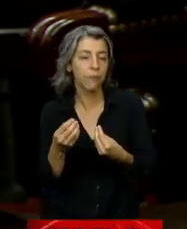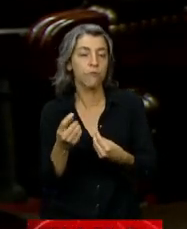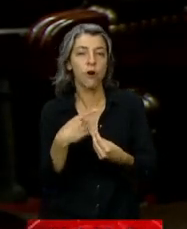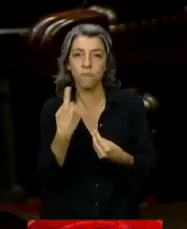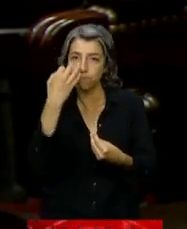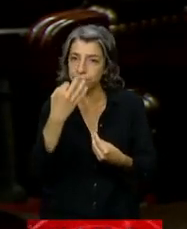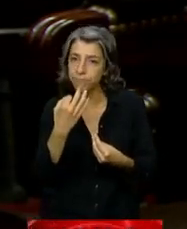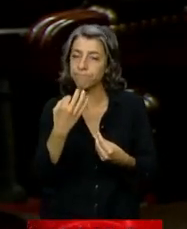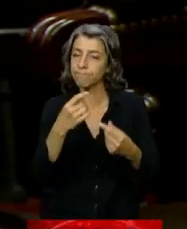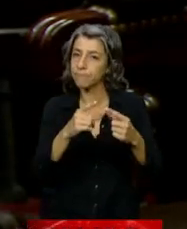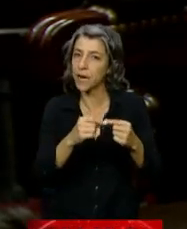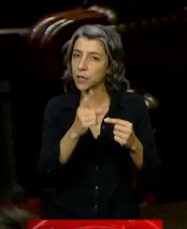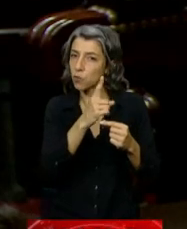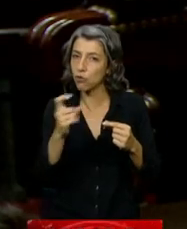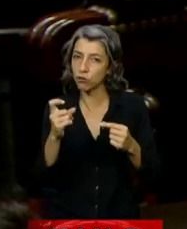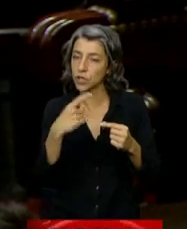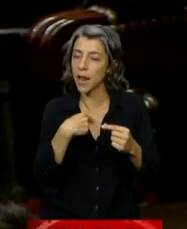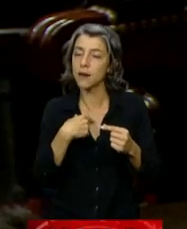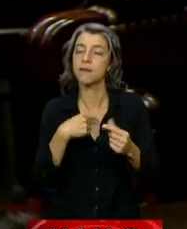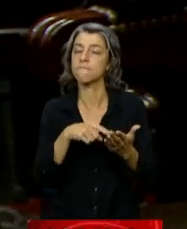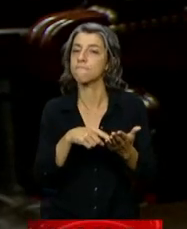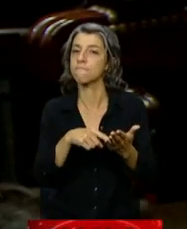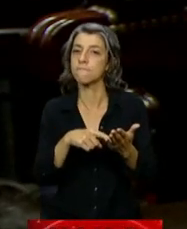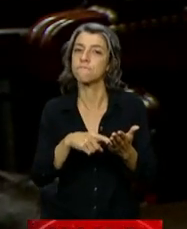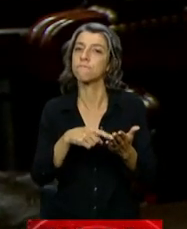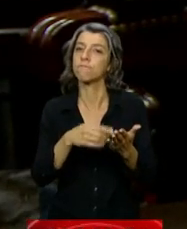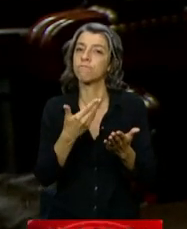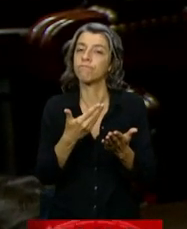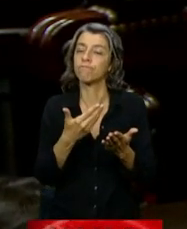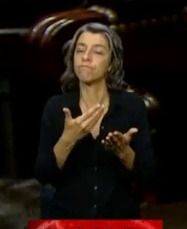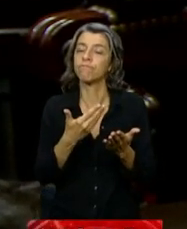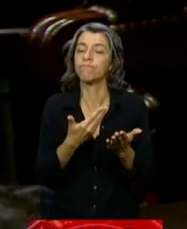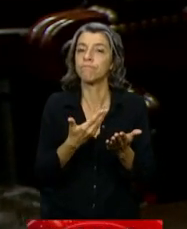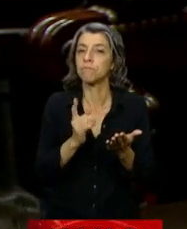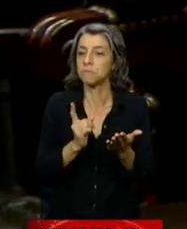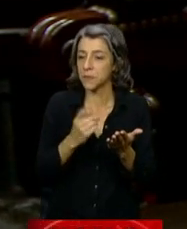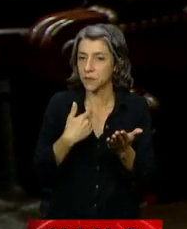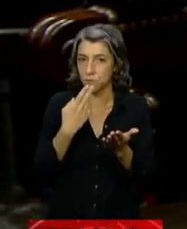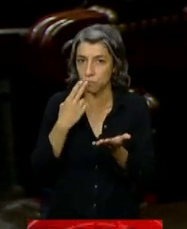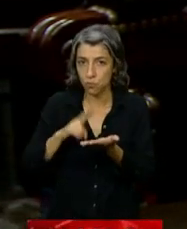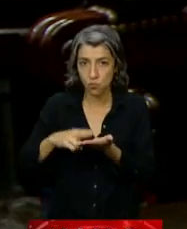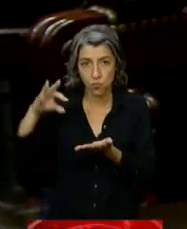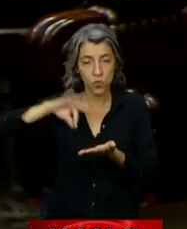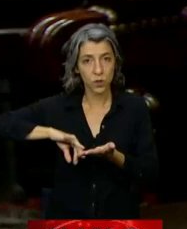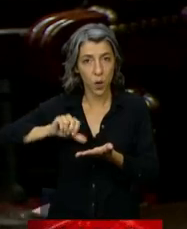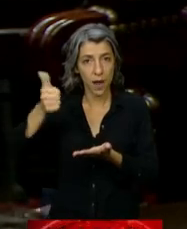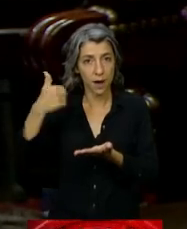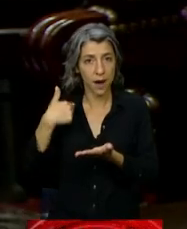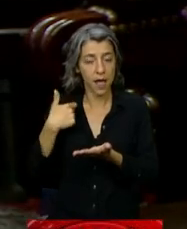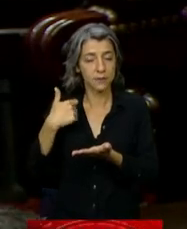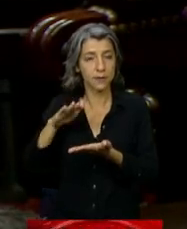el artículo 100, que habla del impuesto a las ganancias para el Poder